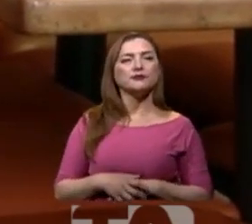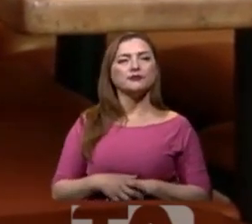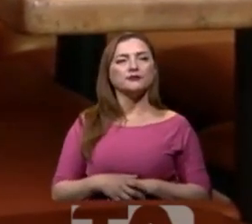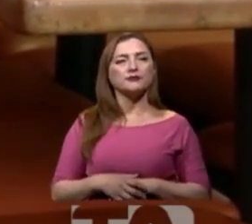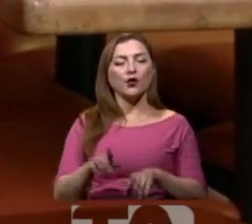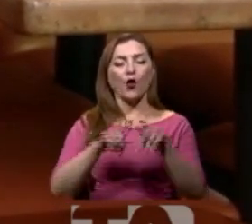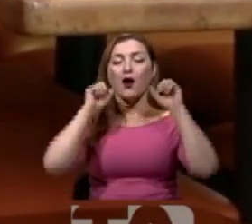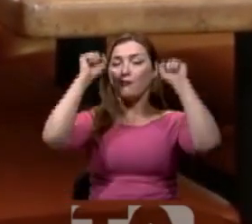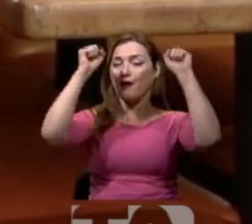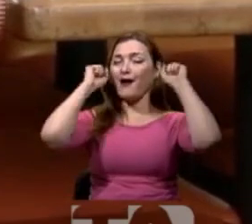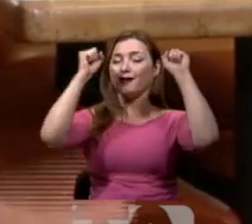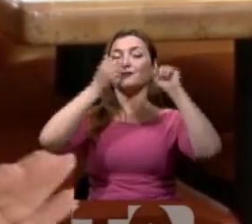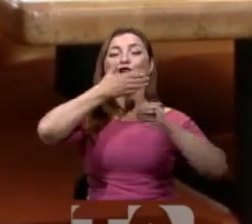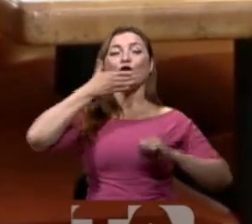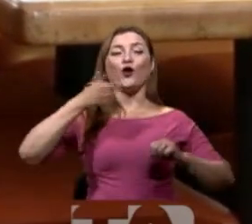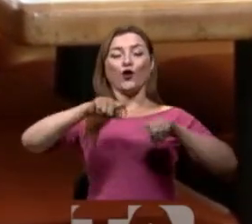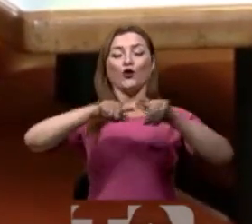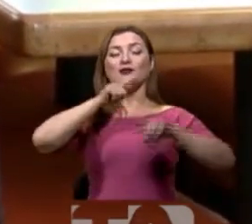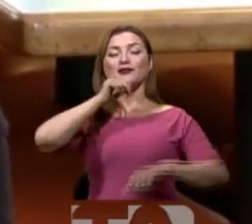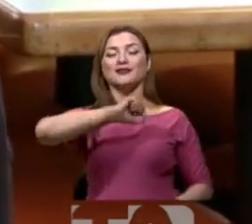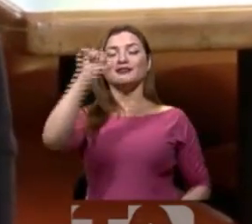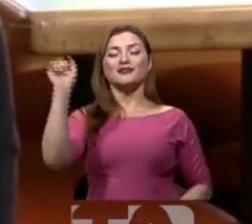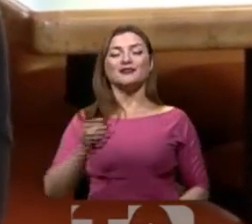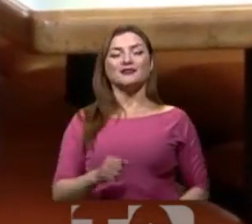barra, porque las barras están increíbles.